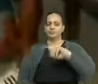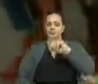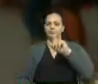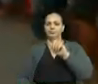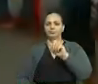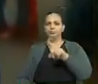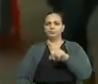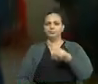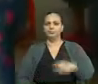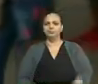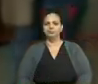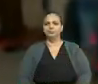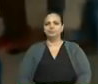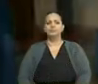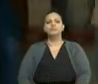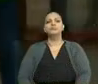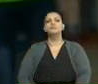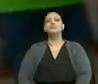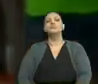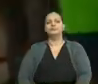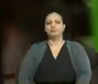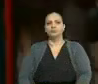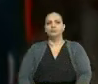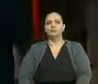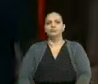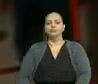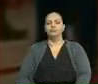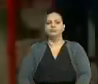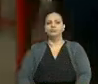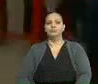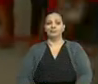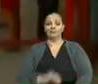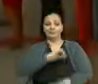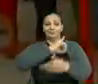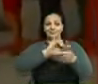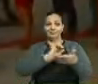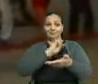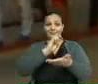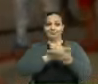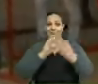número 116, pero ya está en marcha.